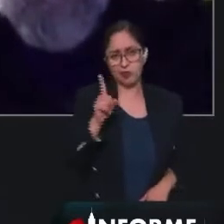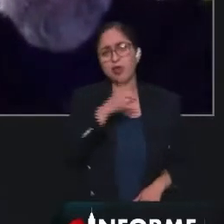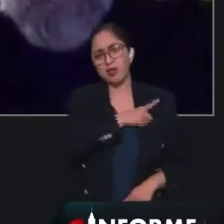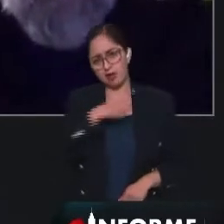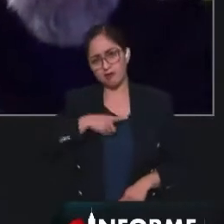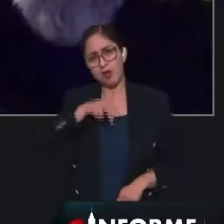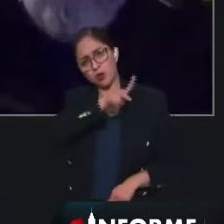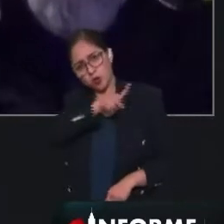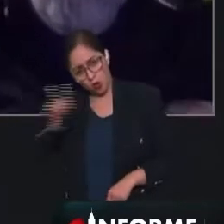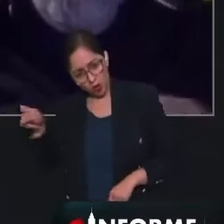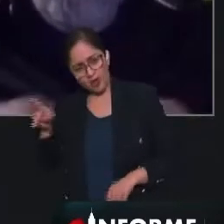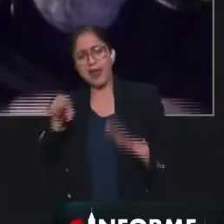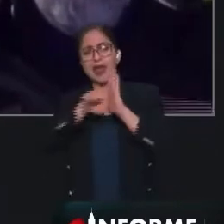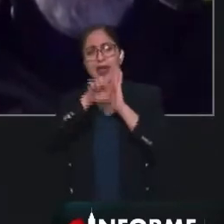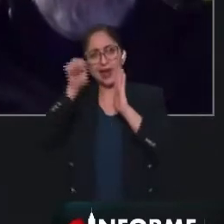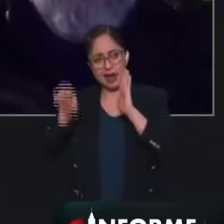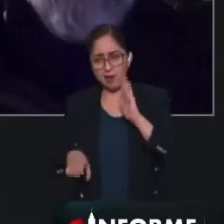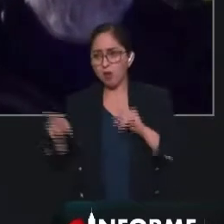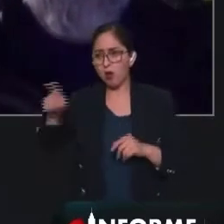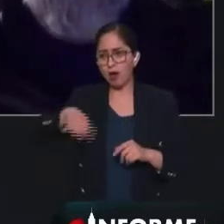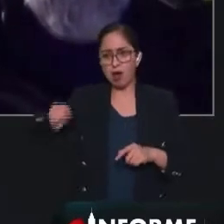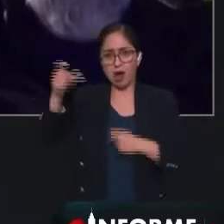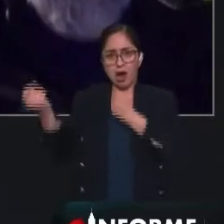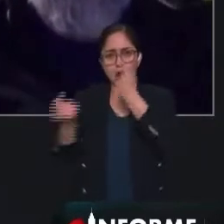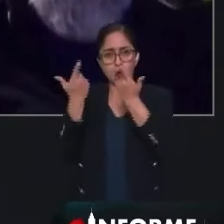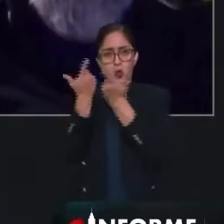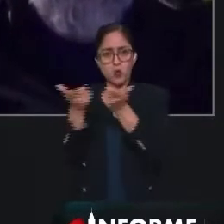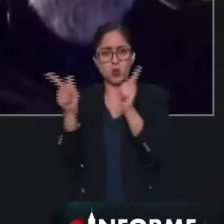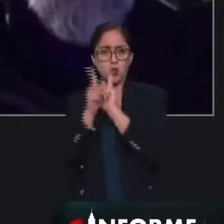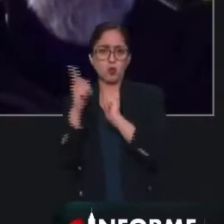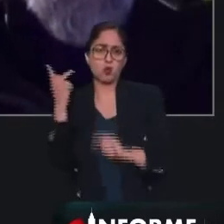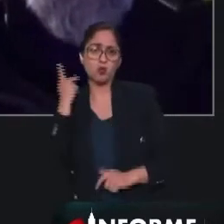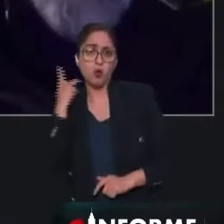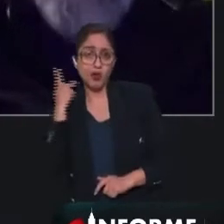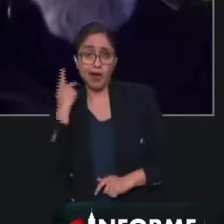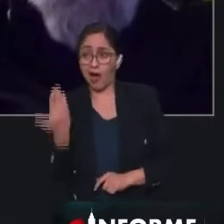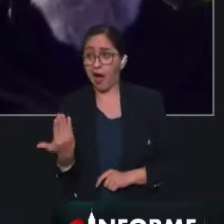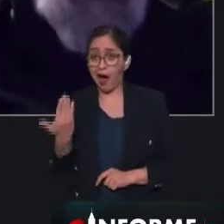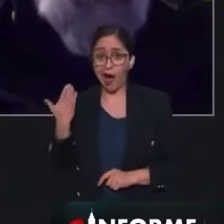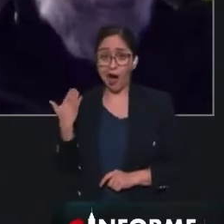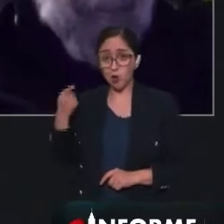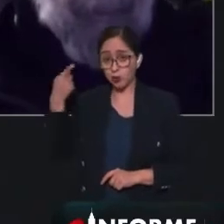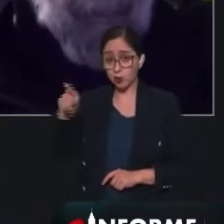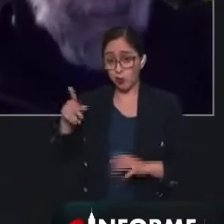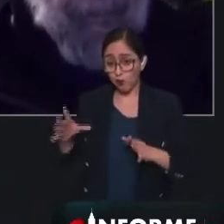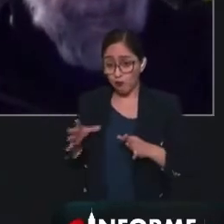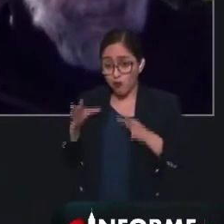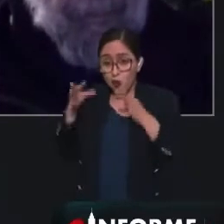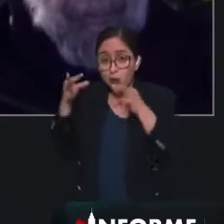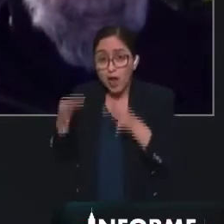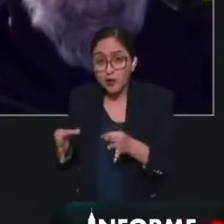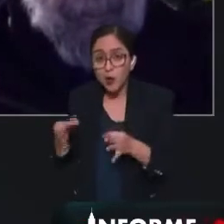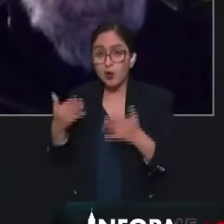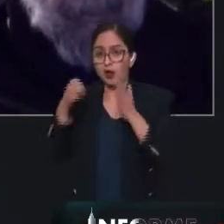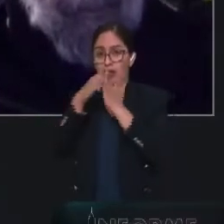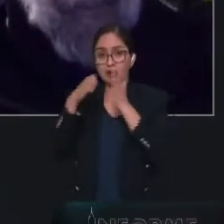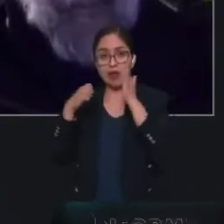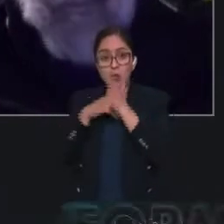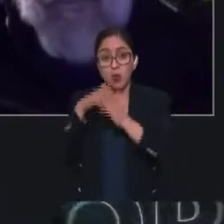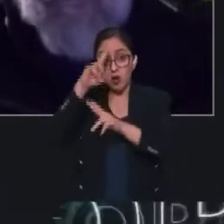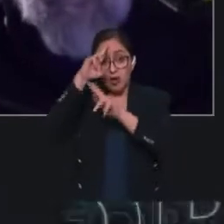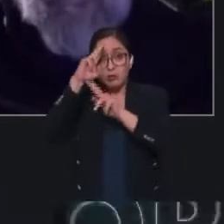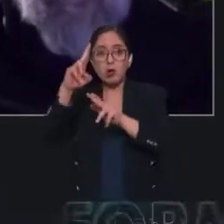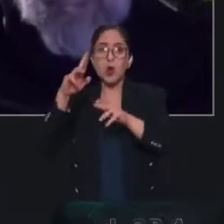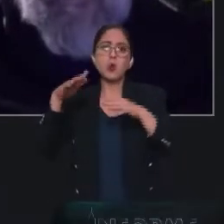sus estatutos fundacionales, pues tendríamos unos partidazos en México. Pero más allá del partido de Morena, pues